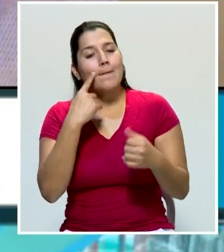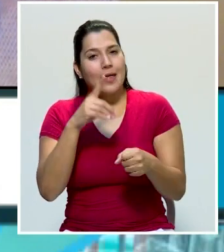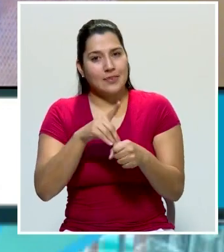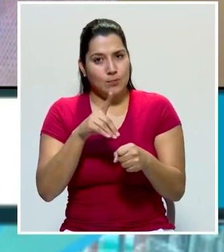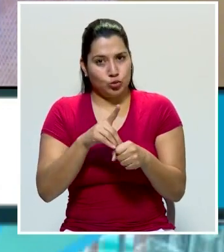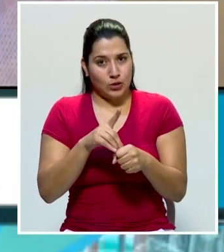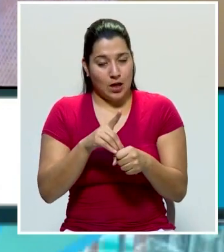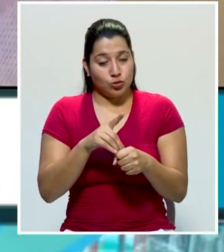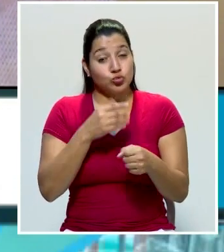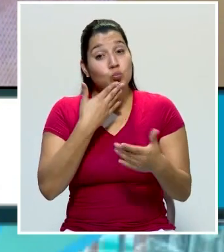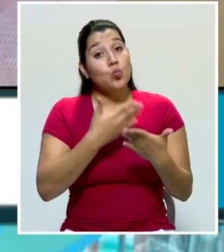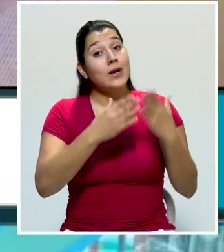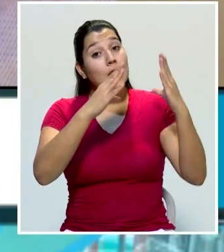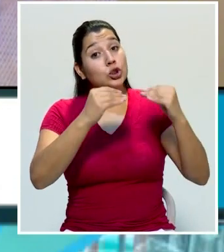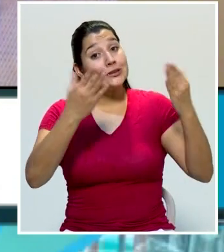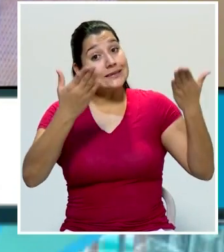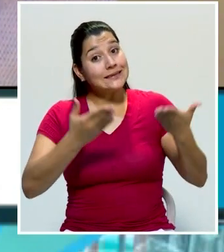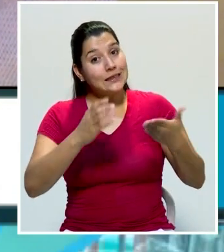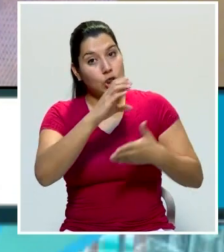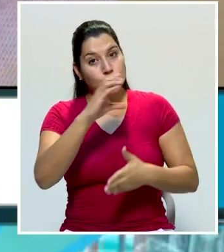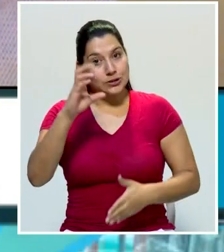Rica Noticias.